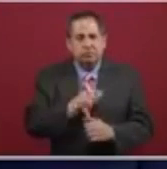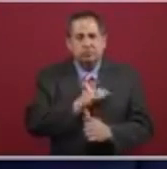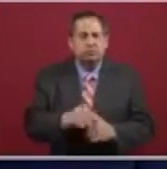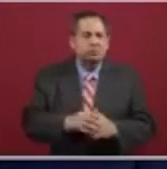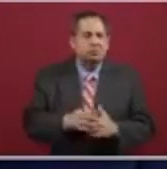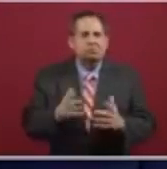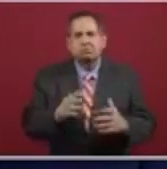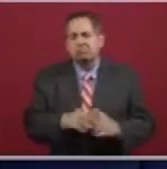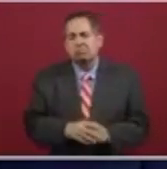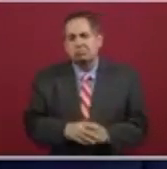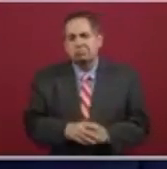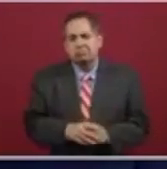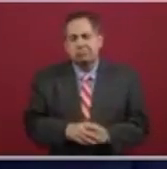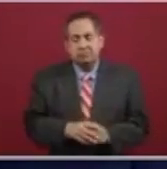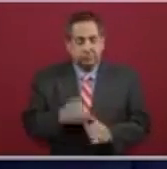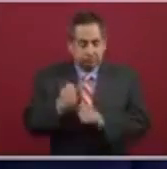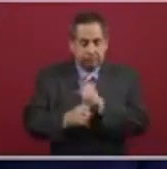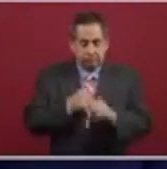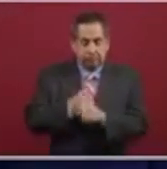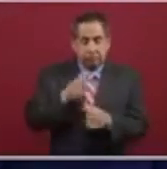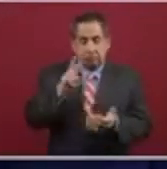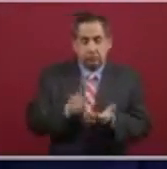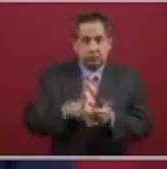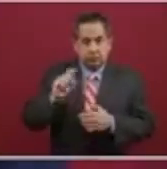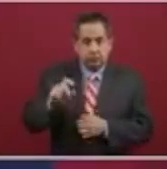en el 2022,